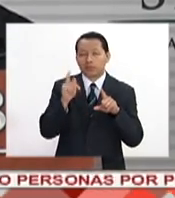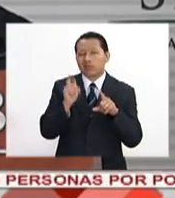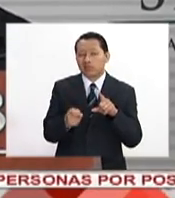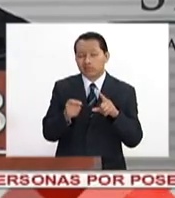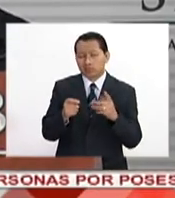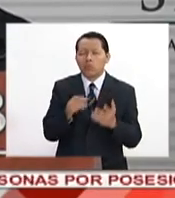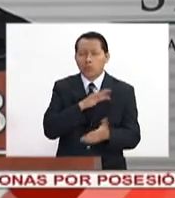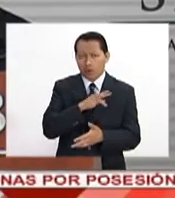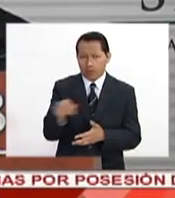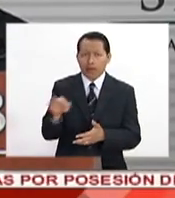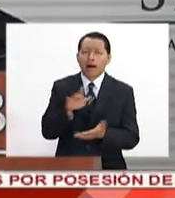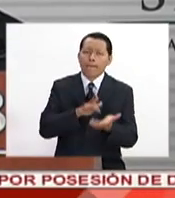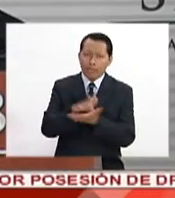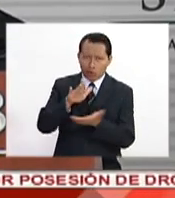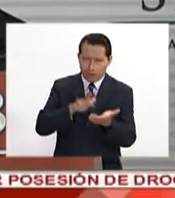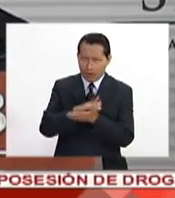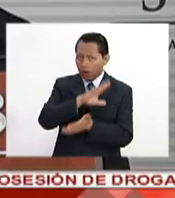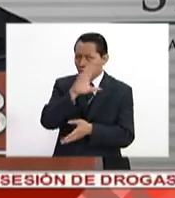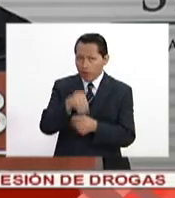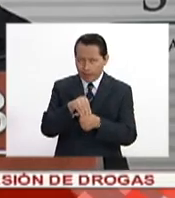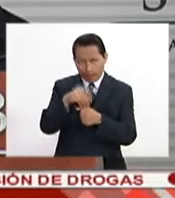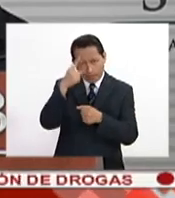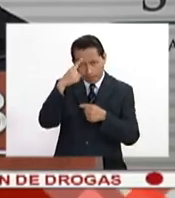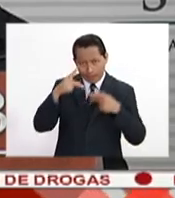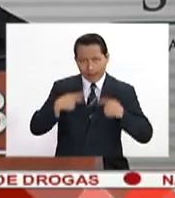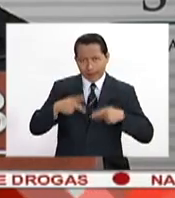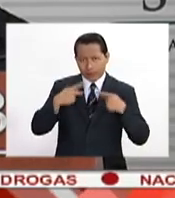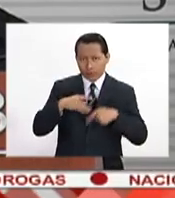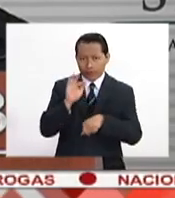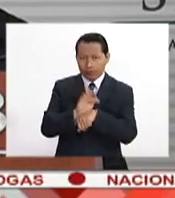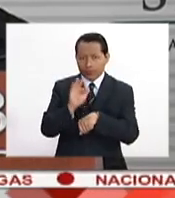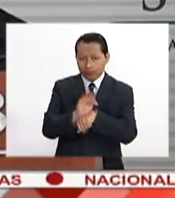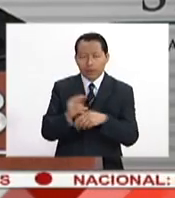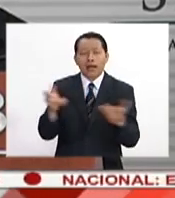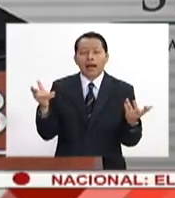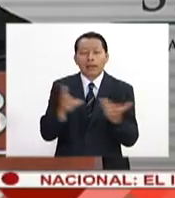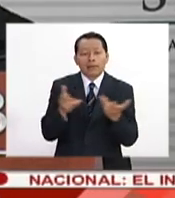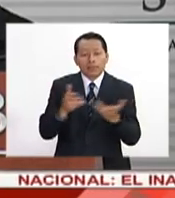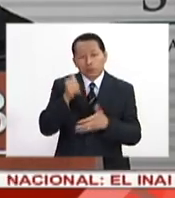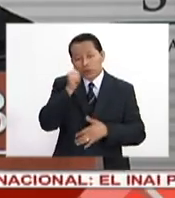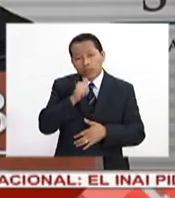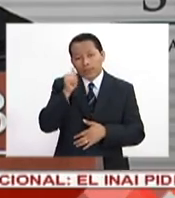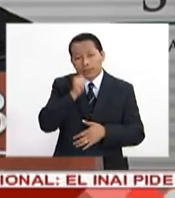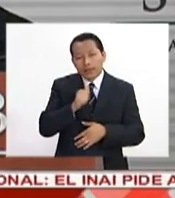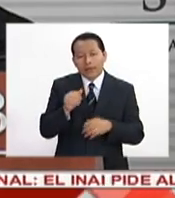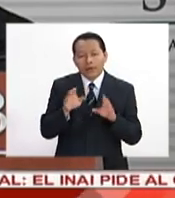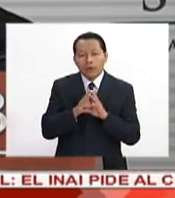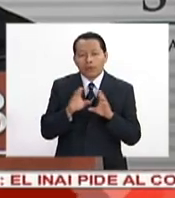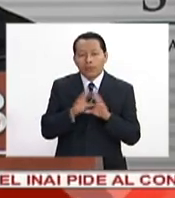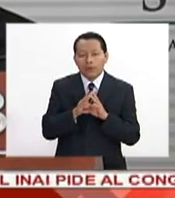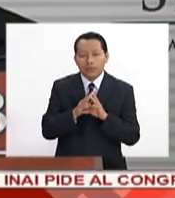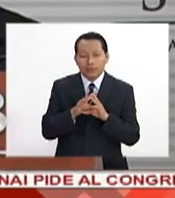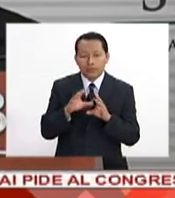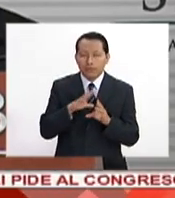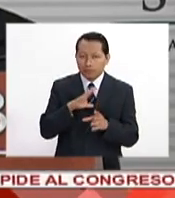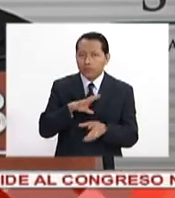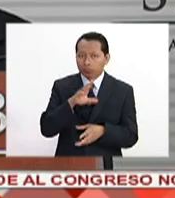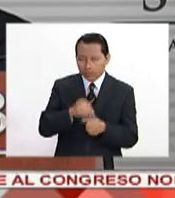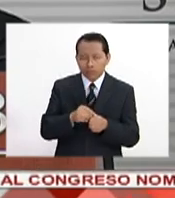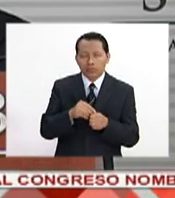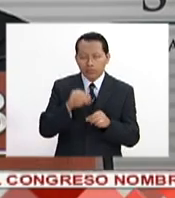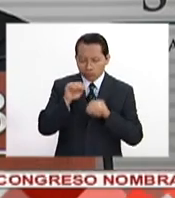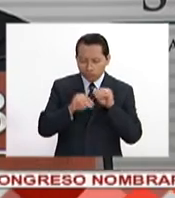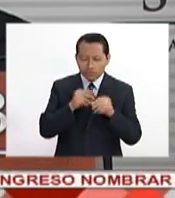en recursos para proteger a la población. Haremos y seguiremos haciendo lo que está ya echado a andar